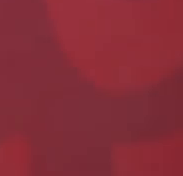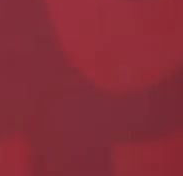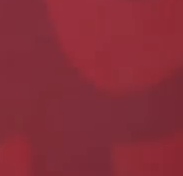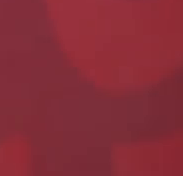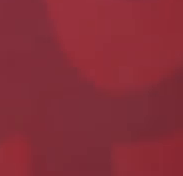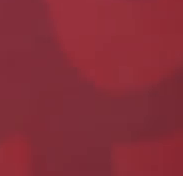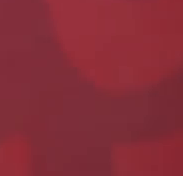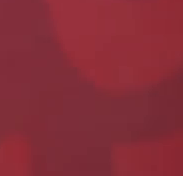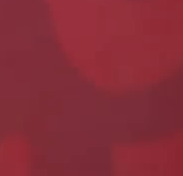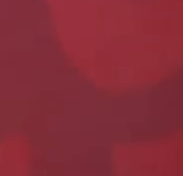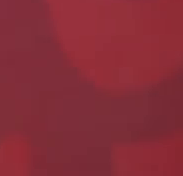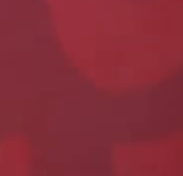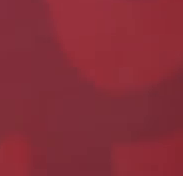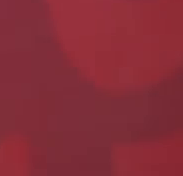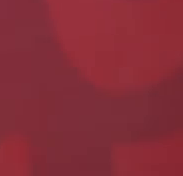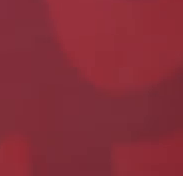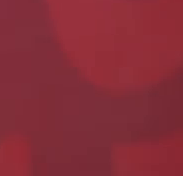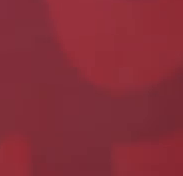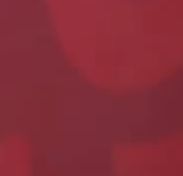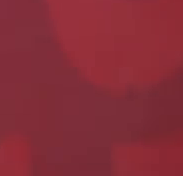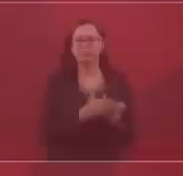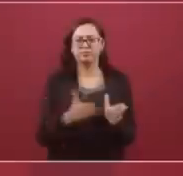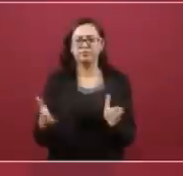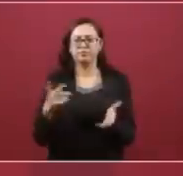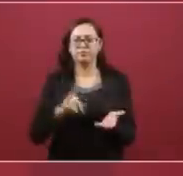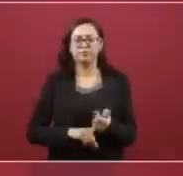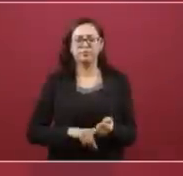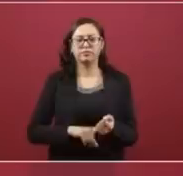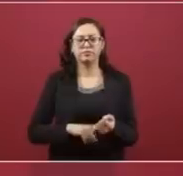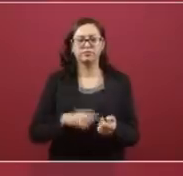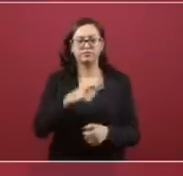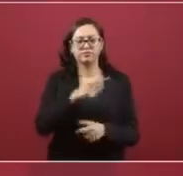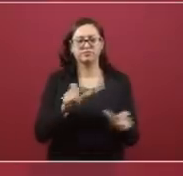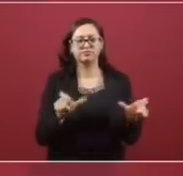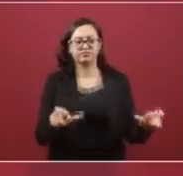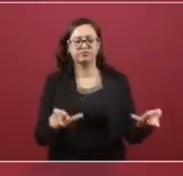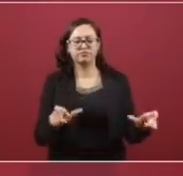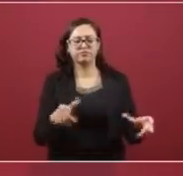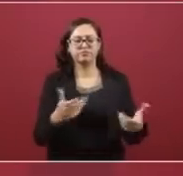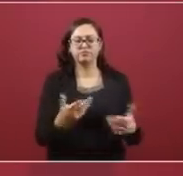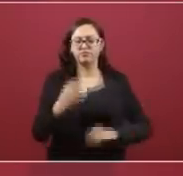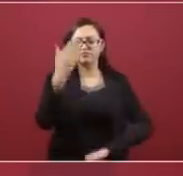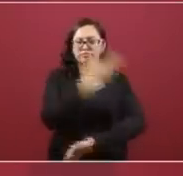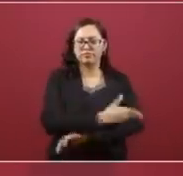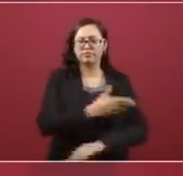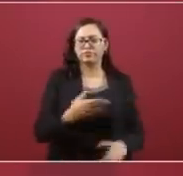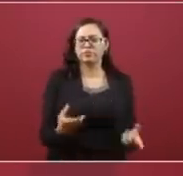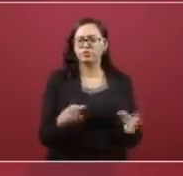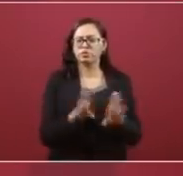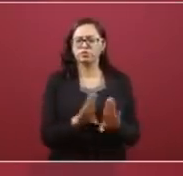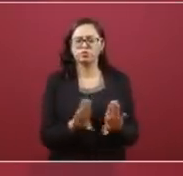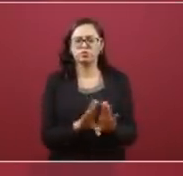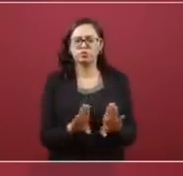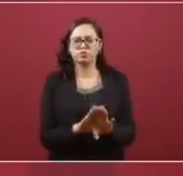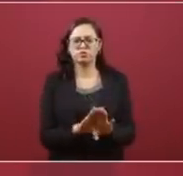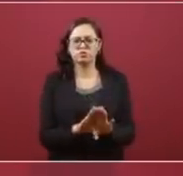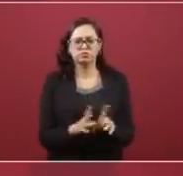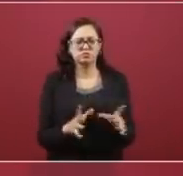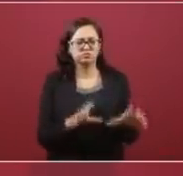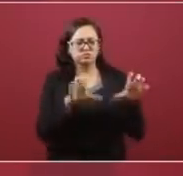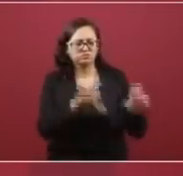sucede en las casetas, de cómo se toman las